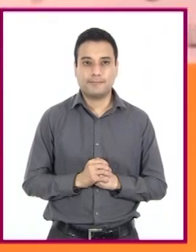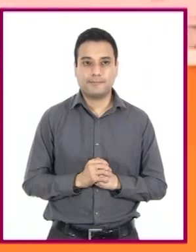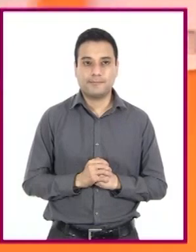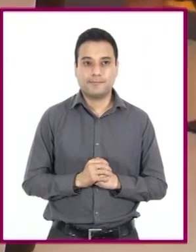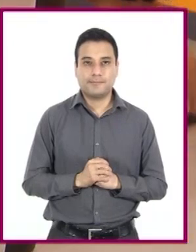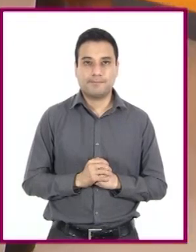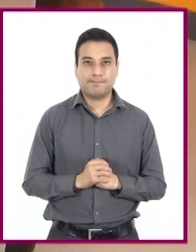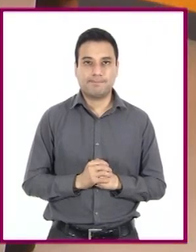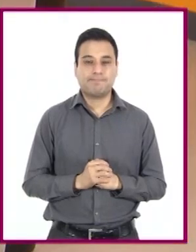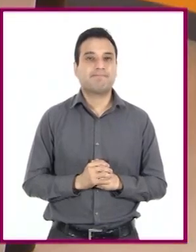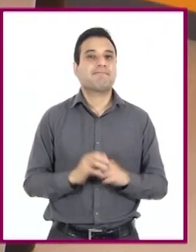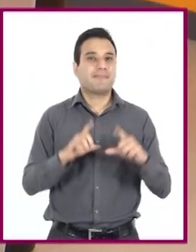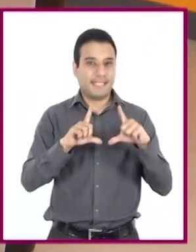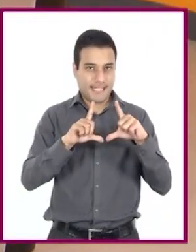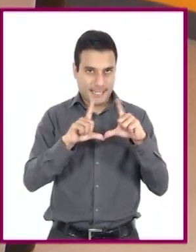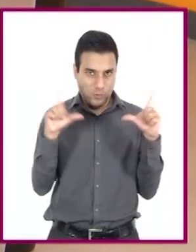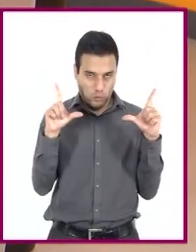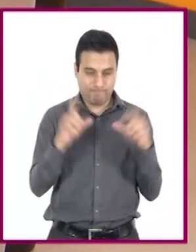Listo.